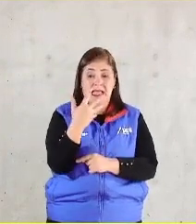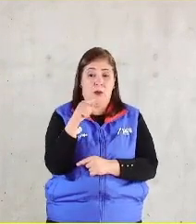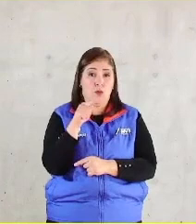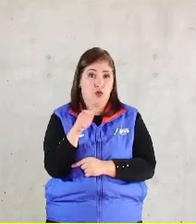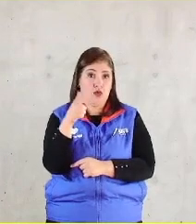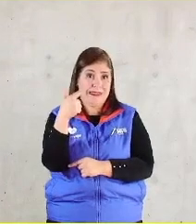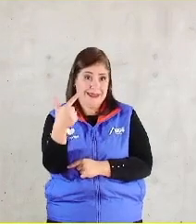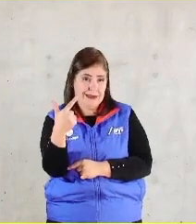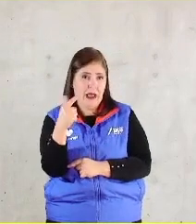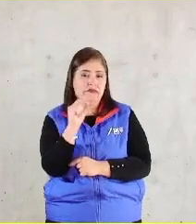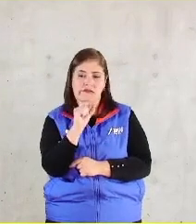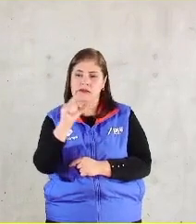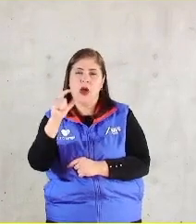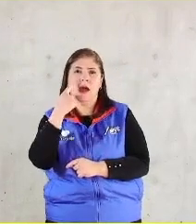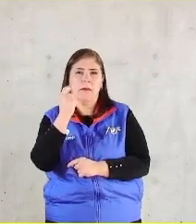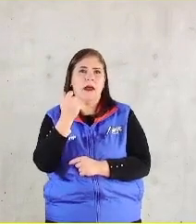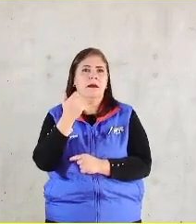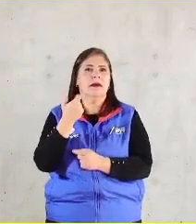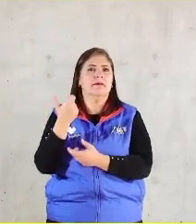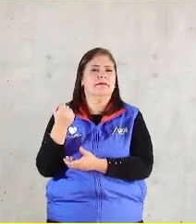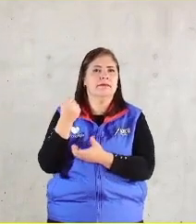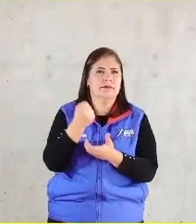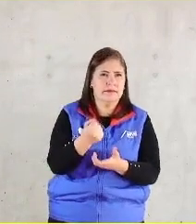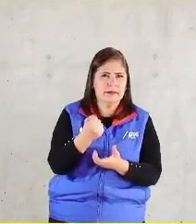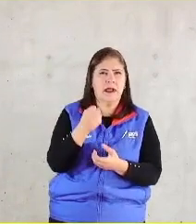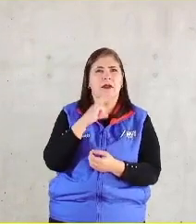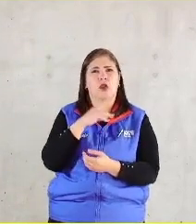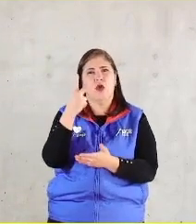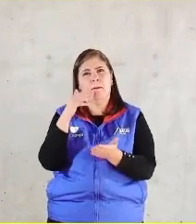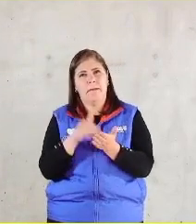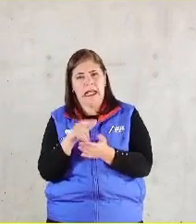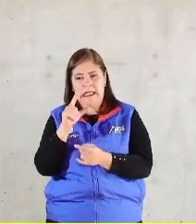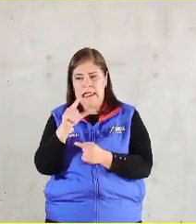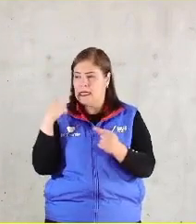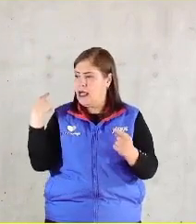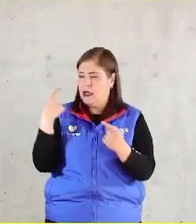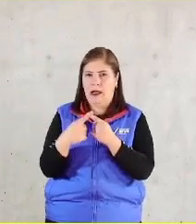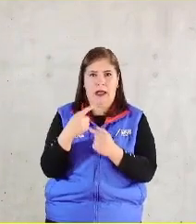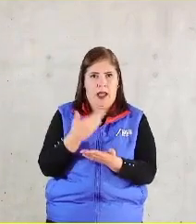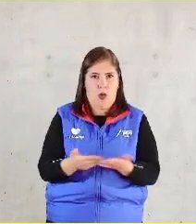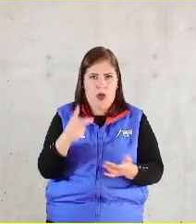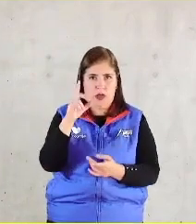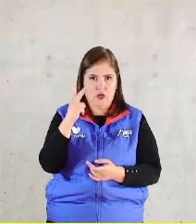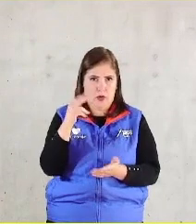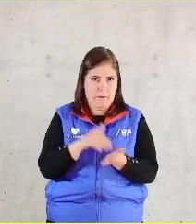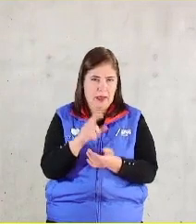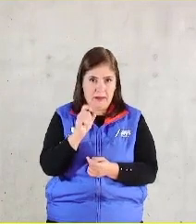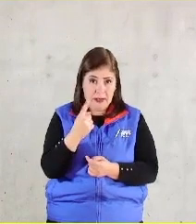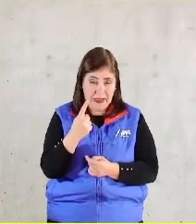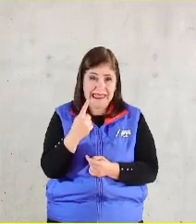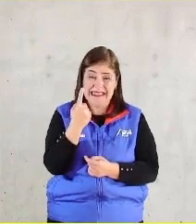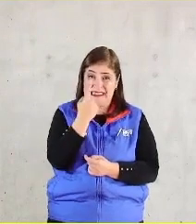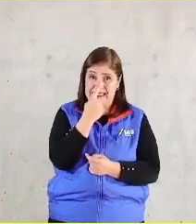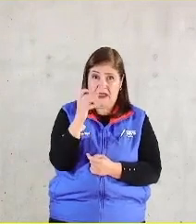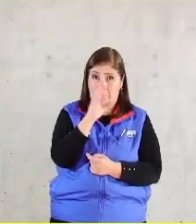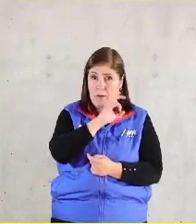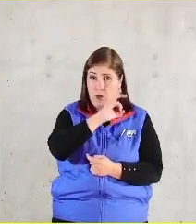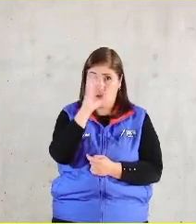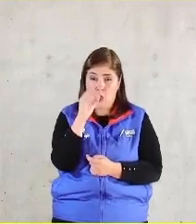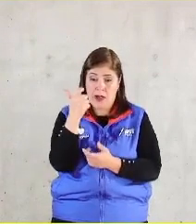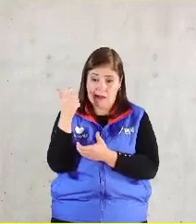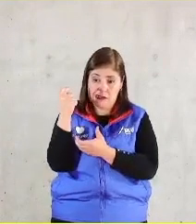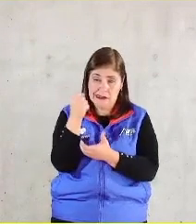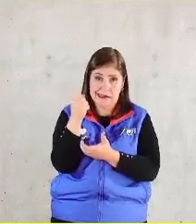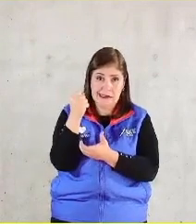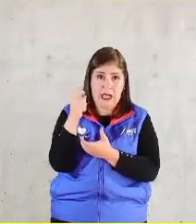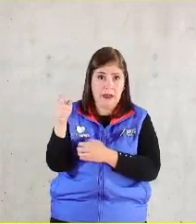5.7 es el incremento en la inversión sostenible en las empresas del 2017 a la fecha. ¿Sí? Quiere decir que del 100% de las inversiones